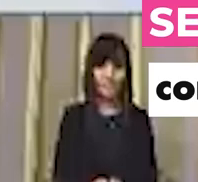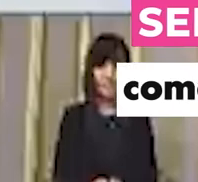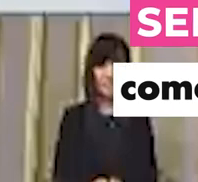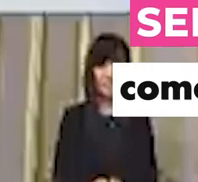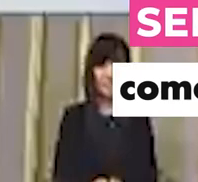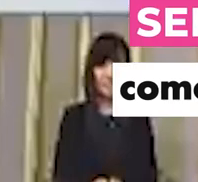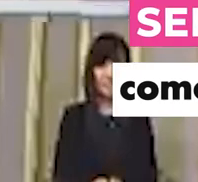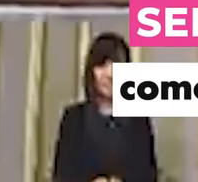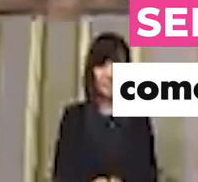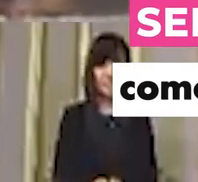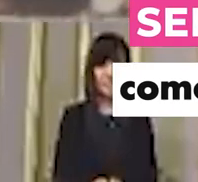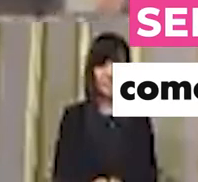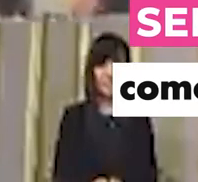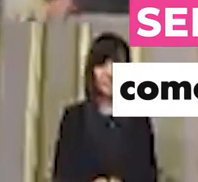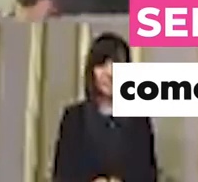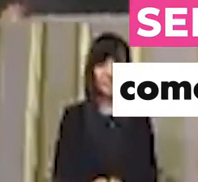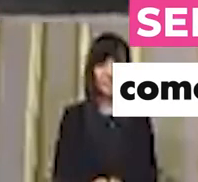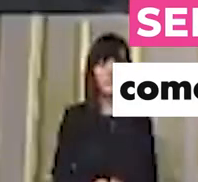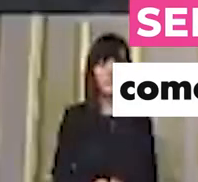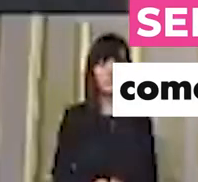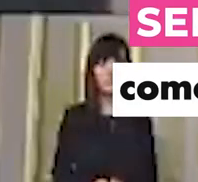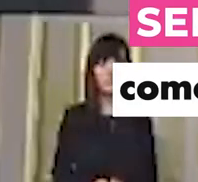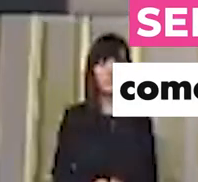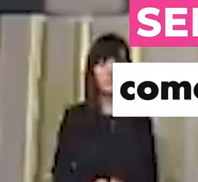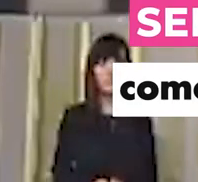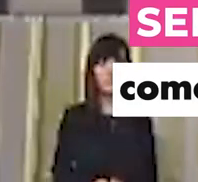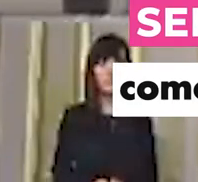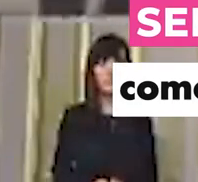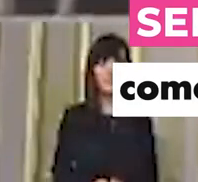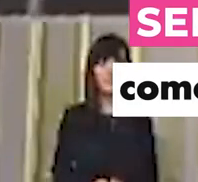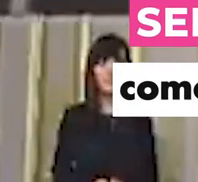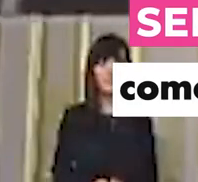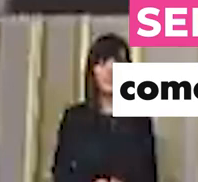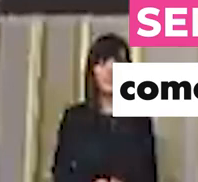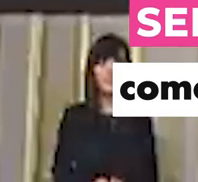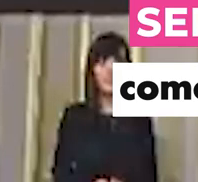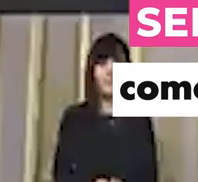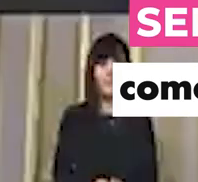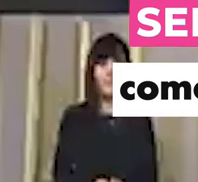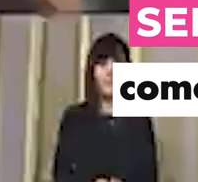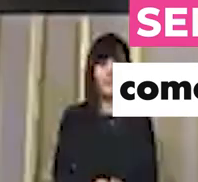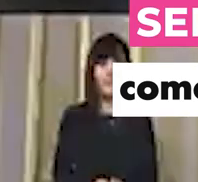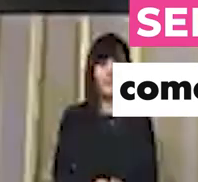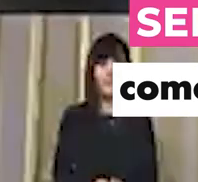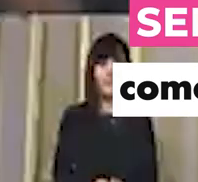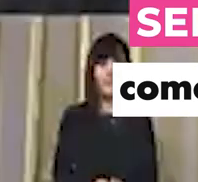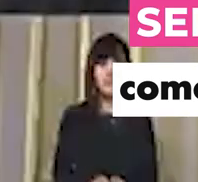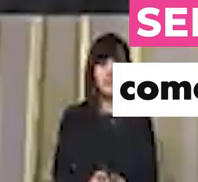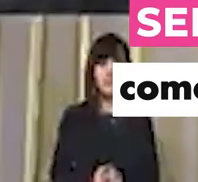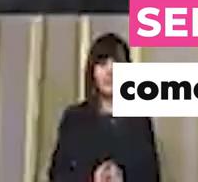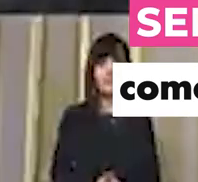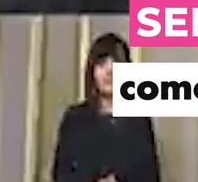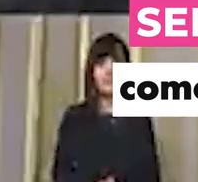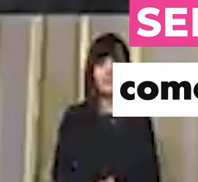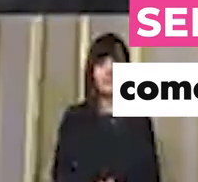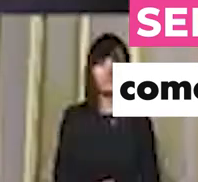La madrugada de este jueves 15 de diciembre, el Congreso del Estado eligió por mayoría a